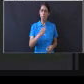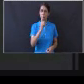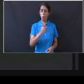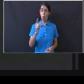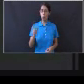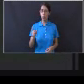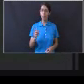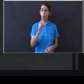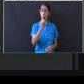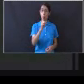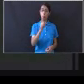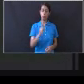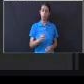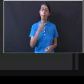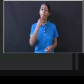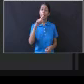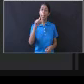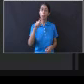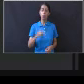de arreglarnos,